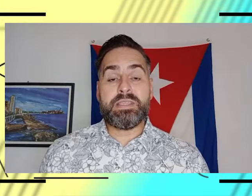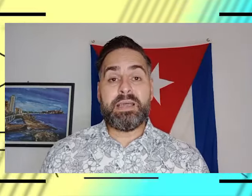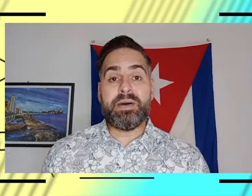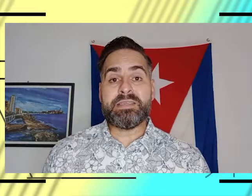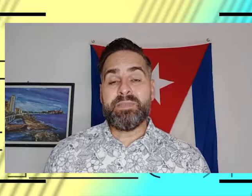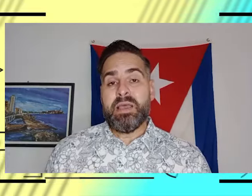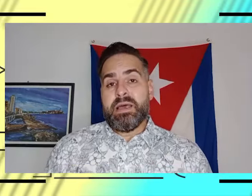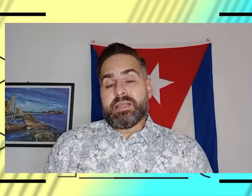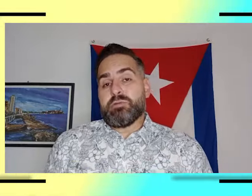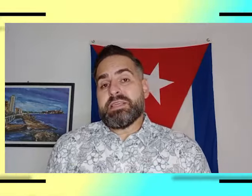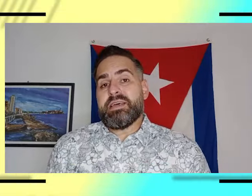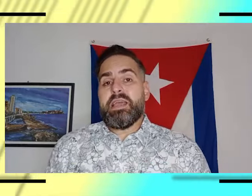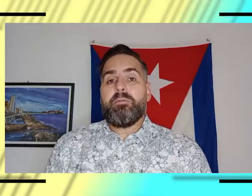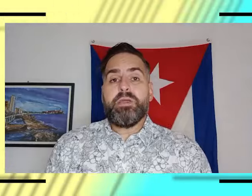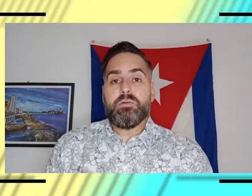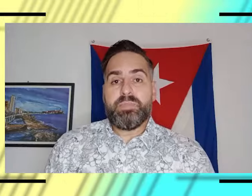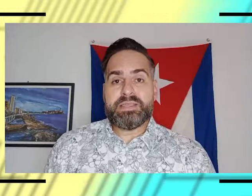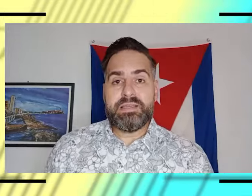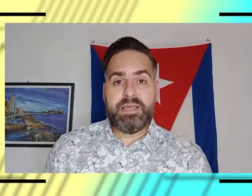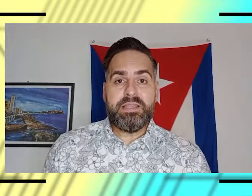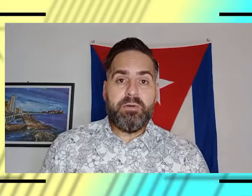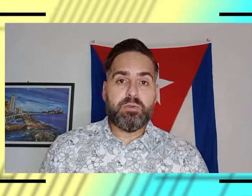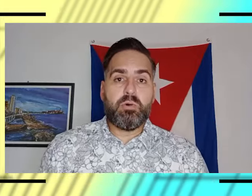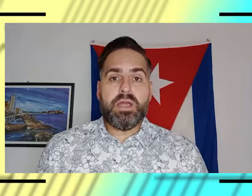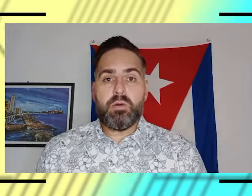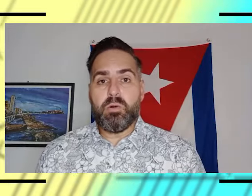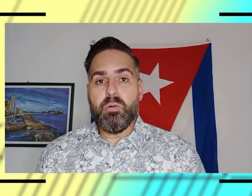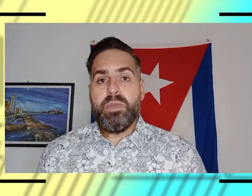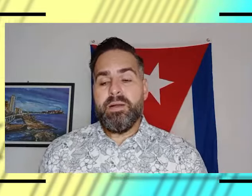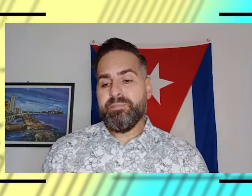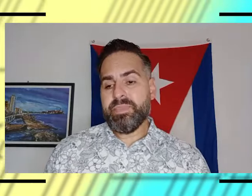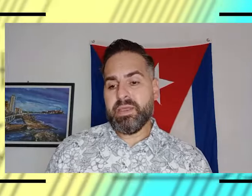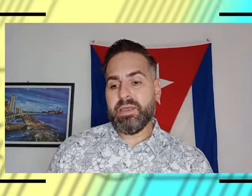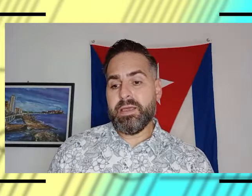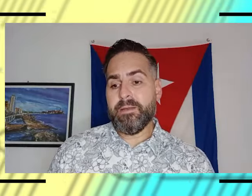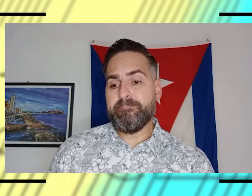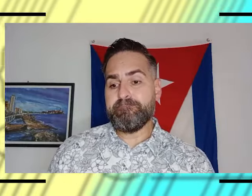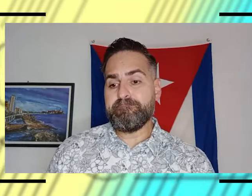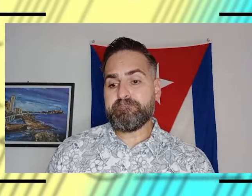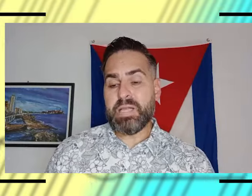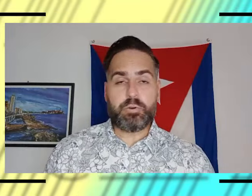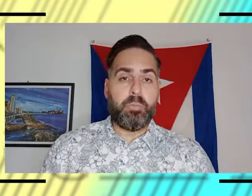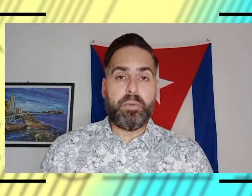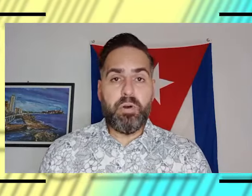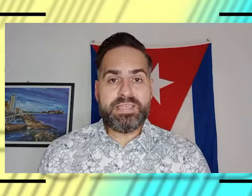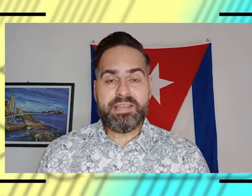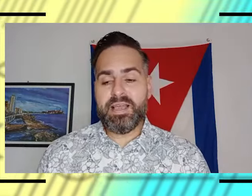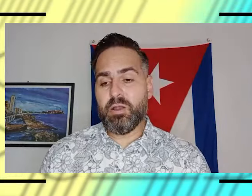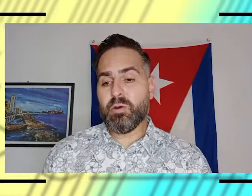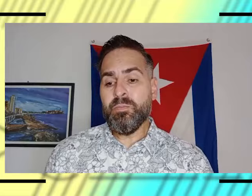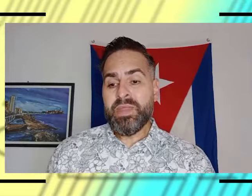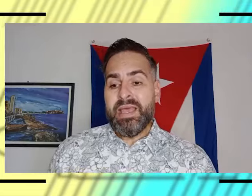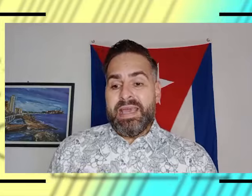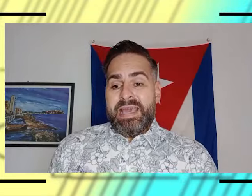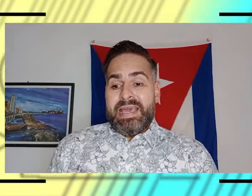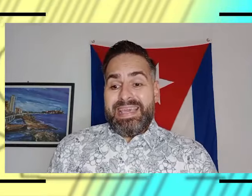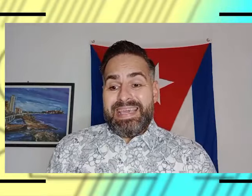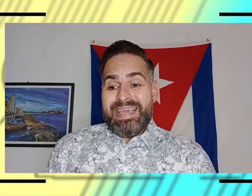estos temas. Resulta ser que vino un presidente, Iván Duque, en Colombia, rompió ese